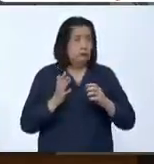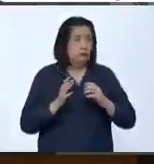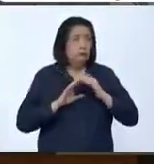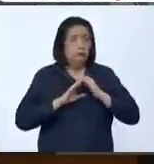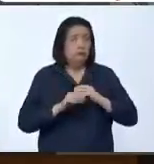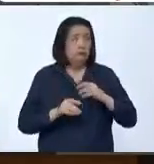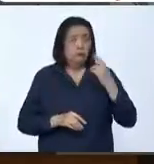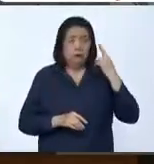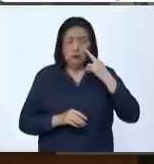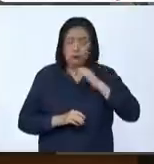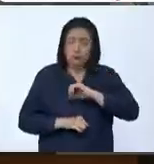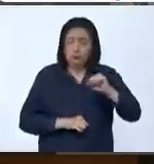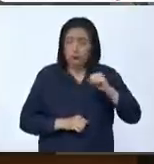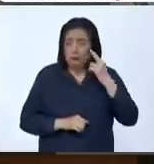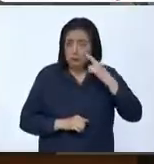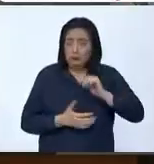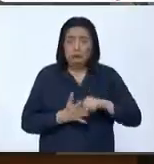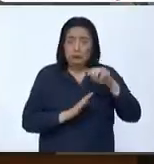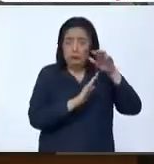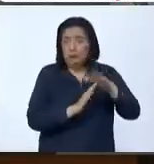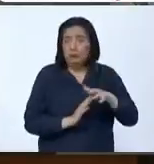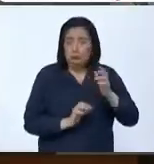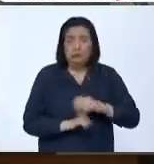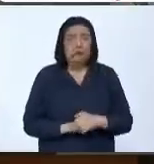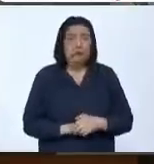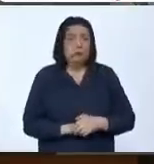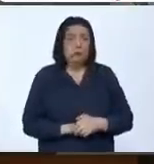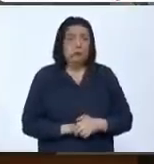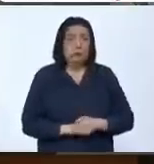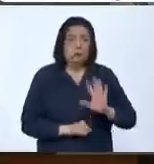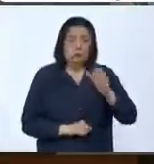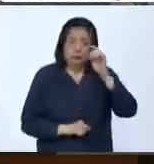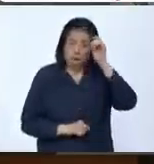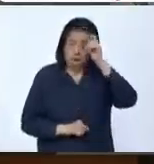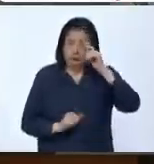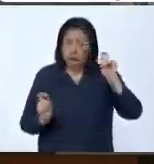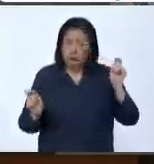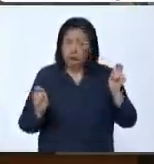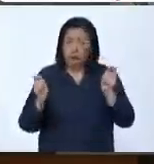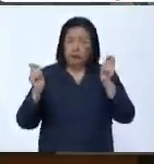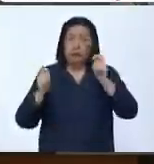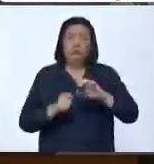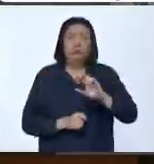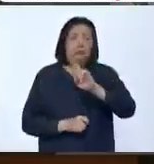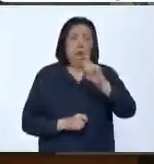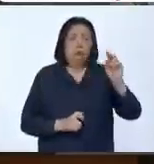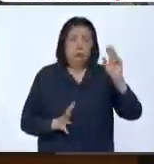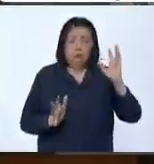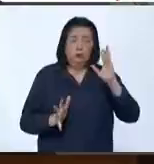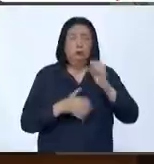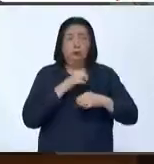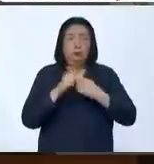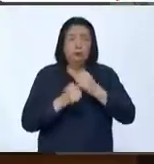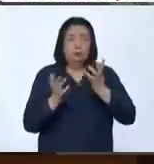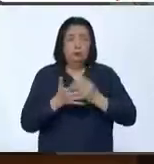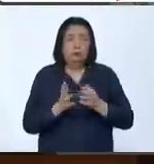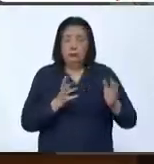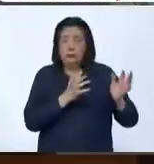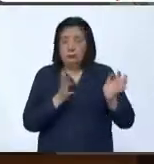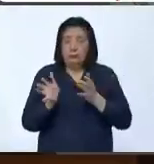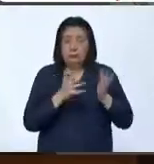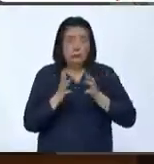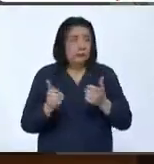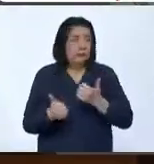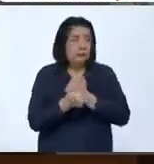contra el racismo y la discriminación la conmemoración del Bicentenario en particular de la batallada